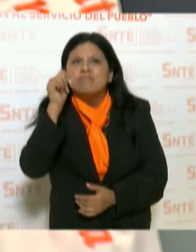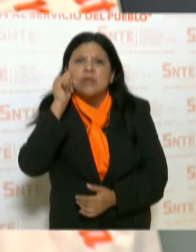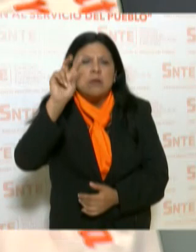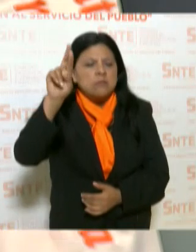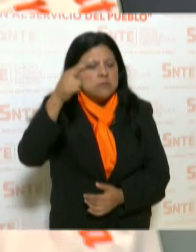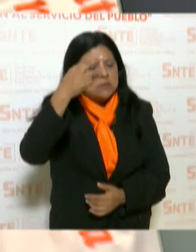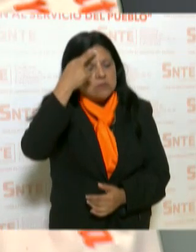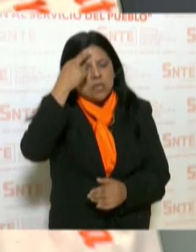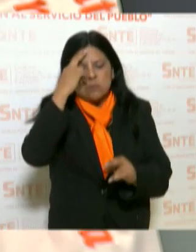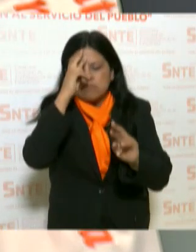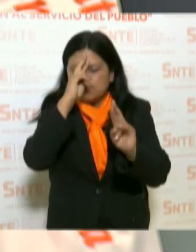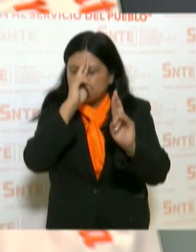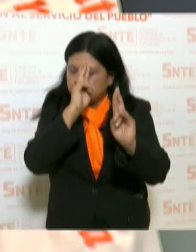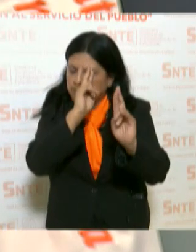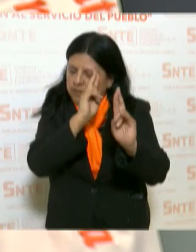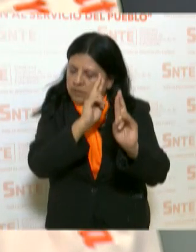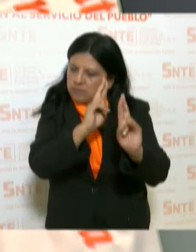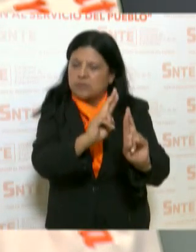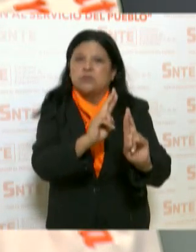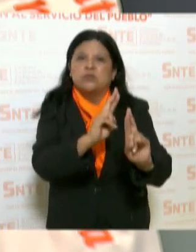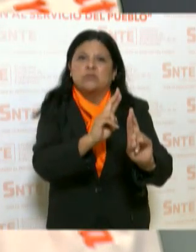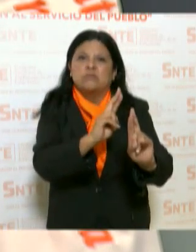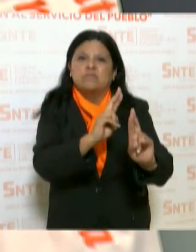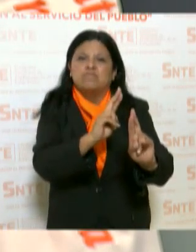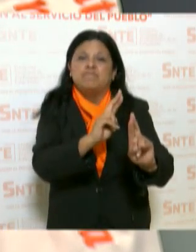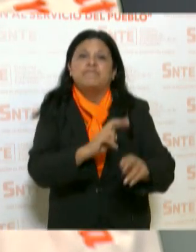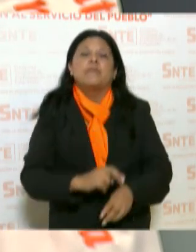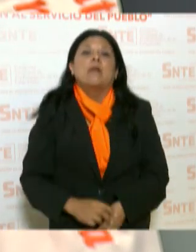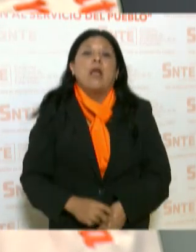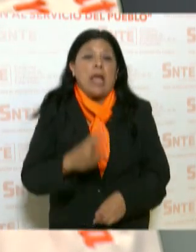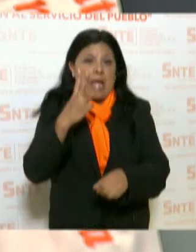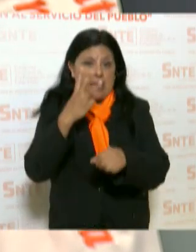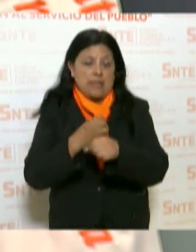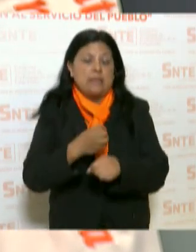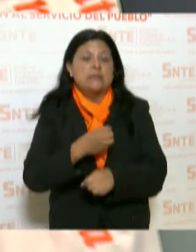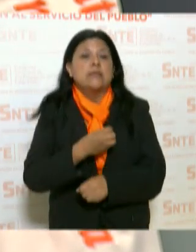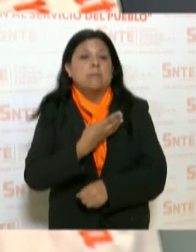mucho respeto. Y el tercer presidente